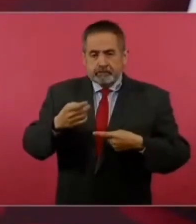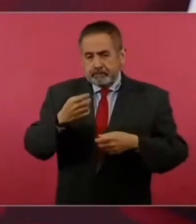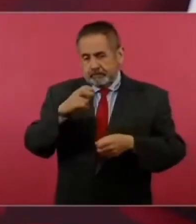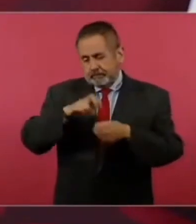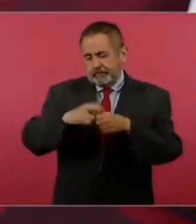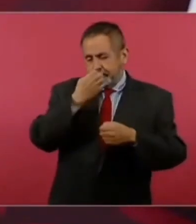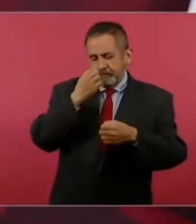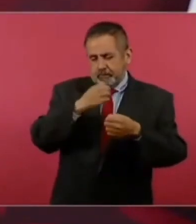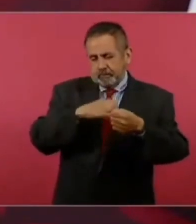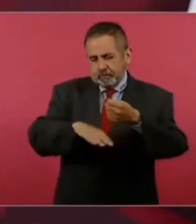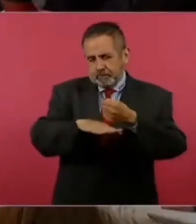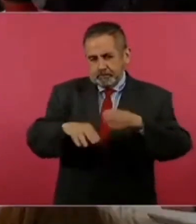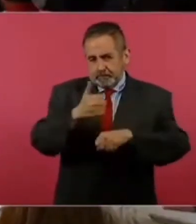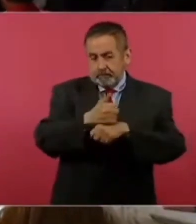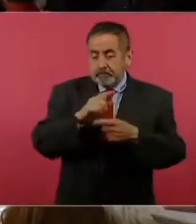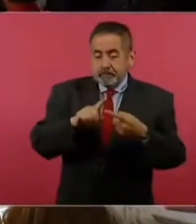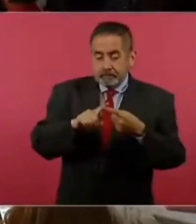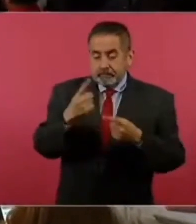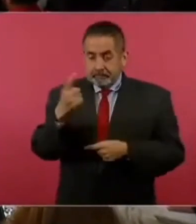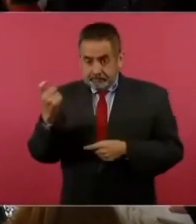en Estados Unidos veinticuatro